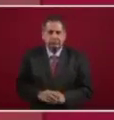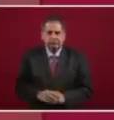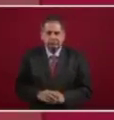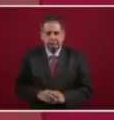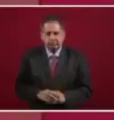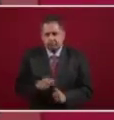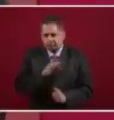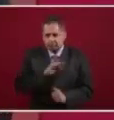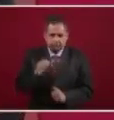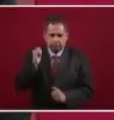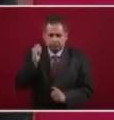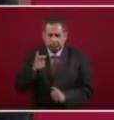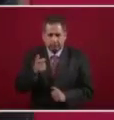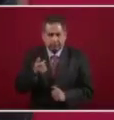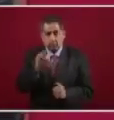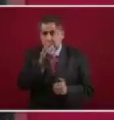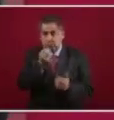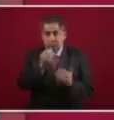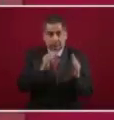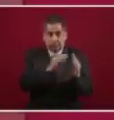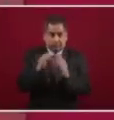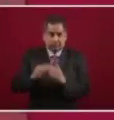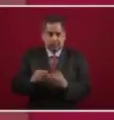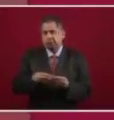cuando menos una ayuda en 9.